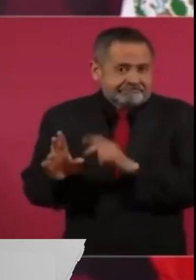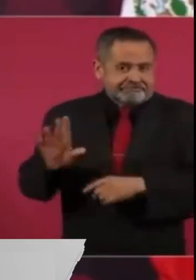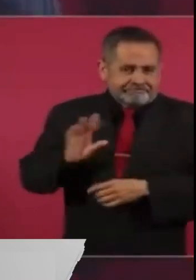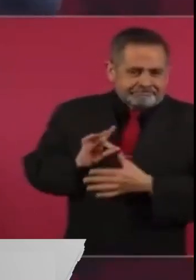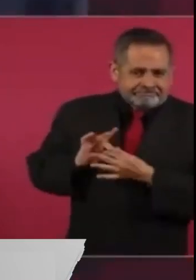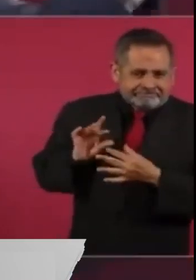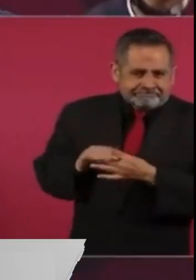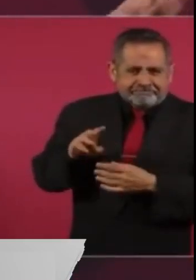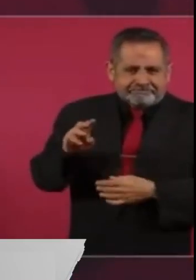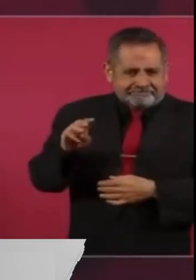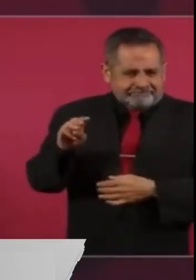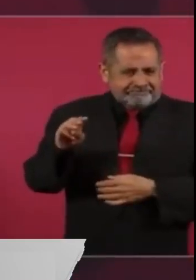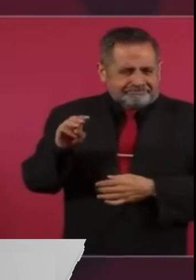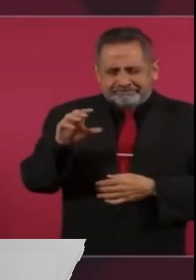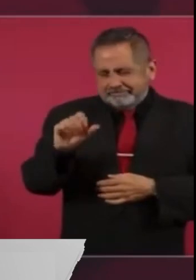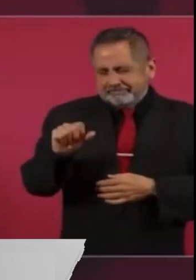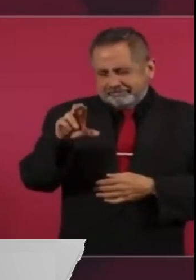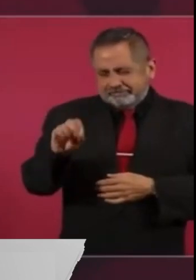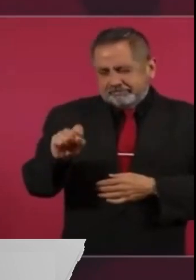Dice, pues es